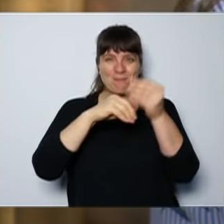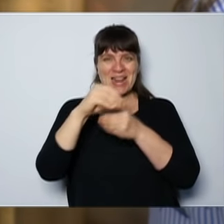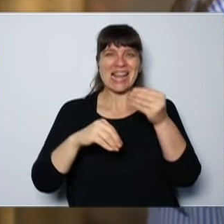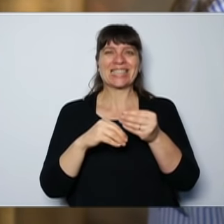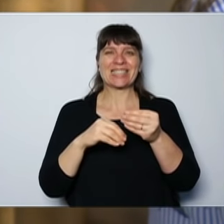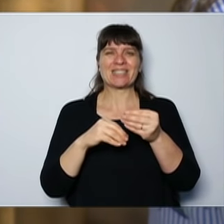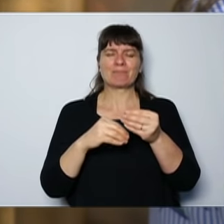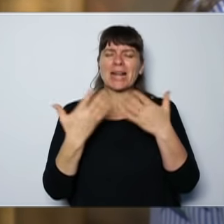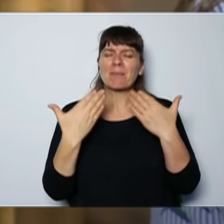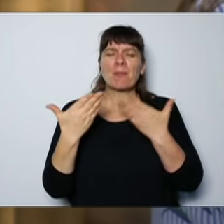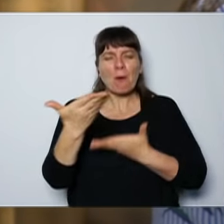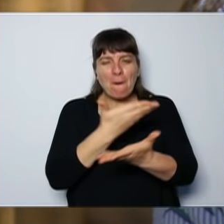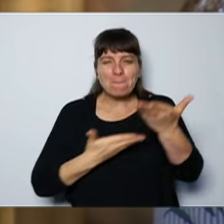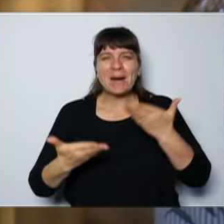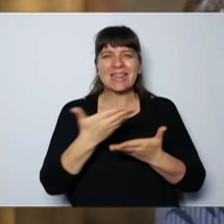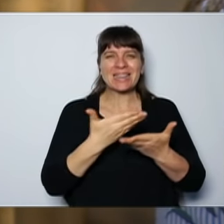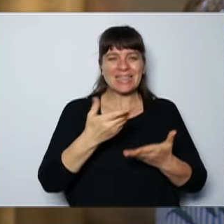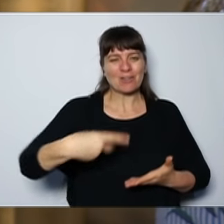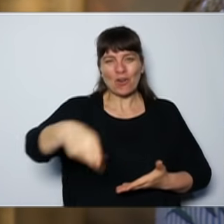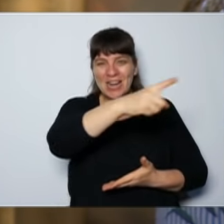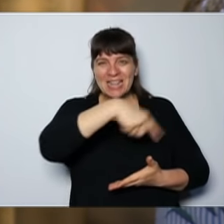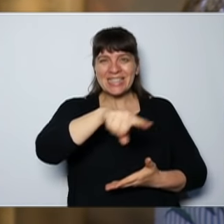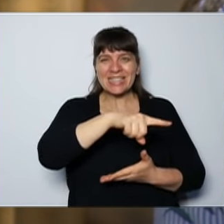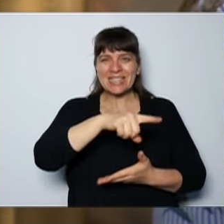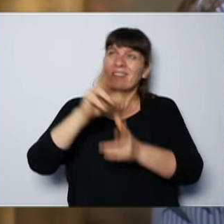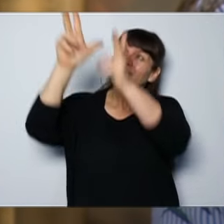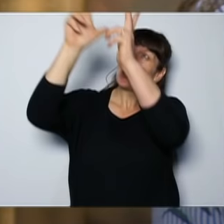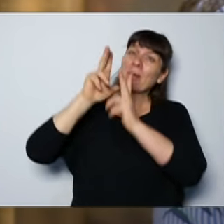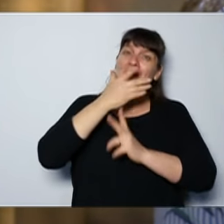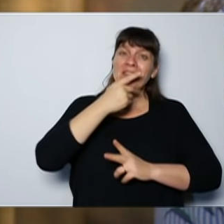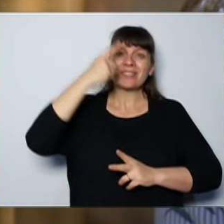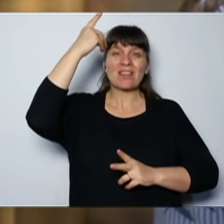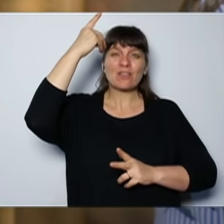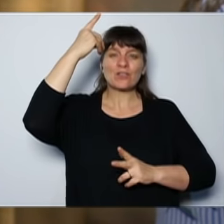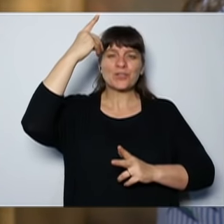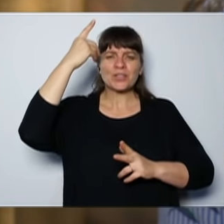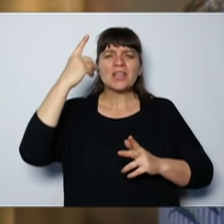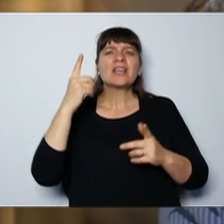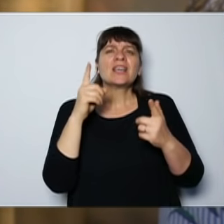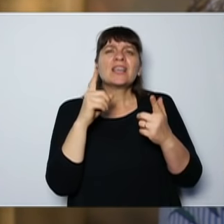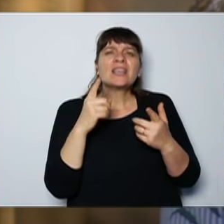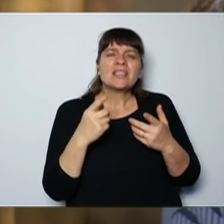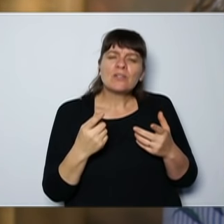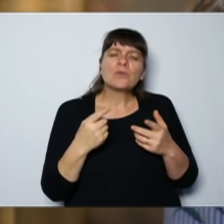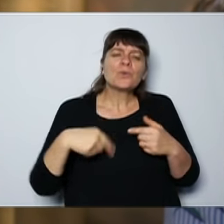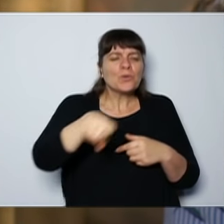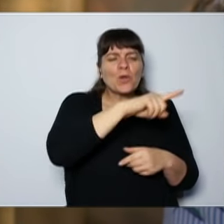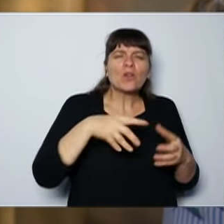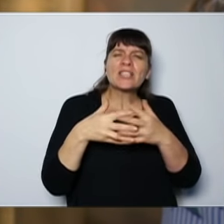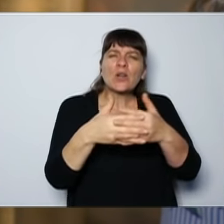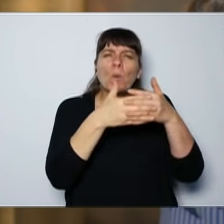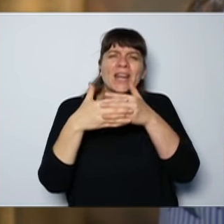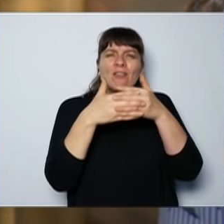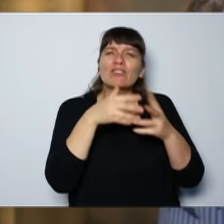familias, para que podamos compartir con ellas el anuncio que recibimos de Dios y sus relaciones se afiancen entre sí